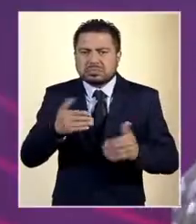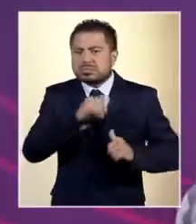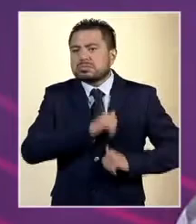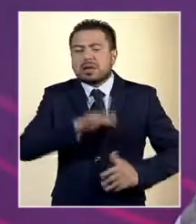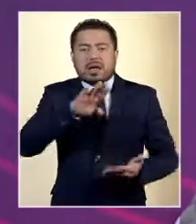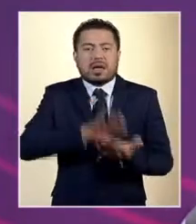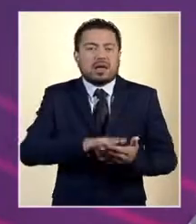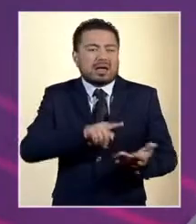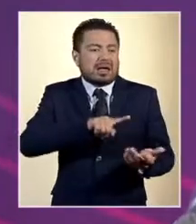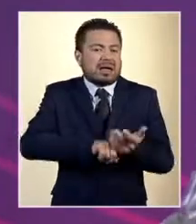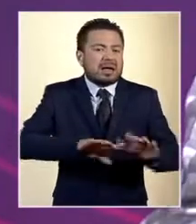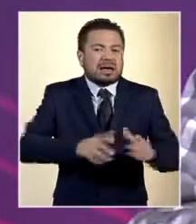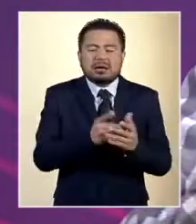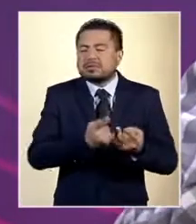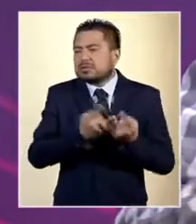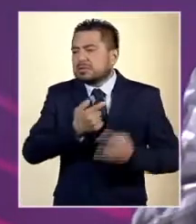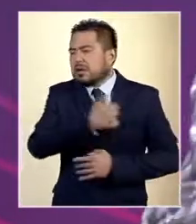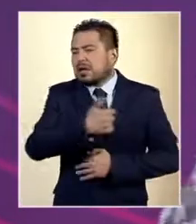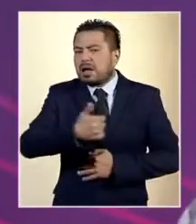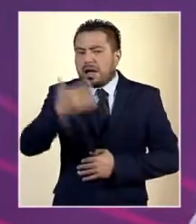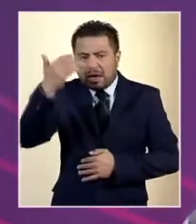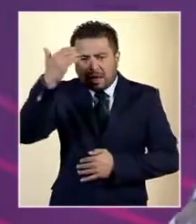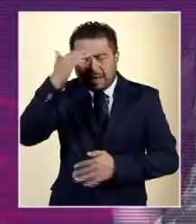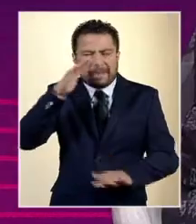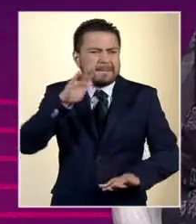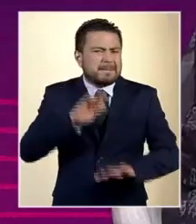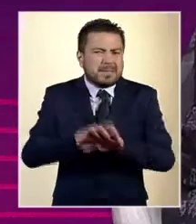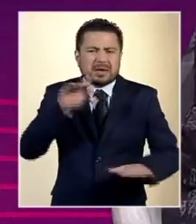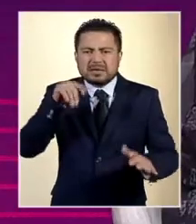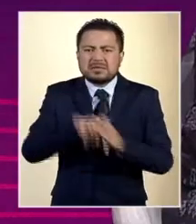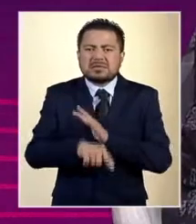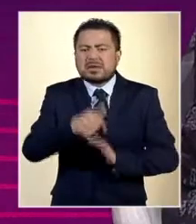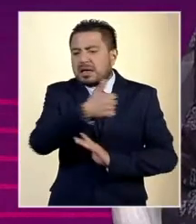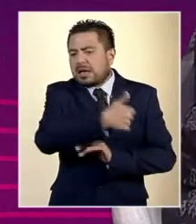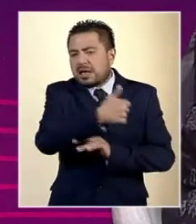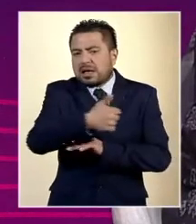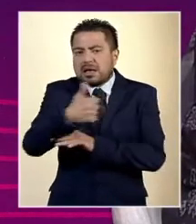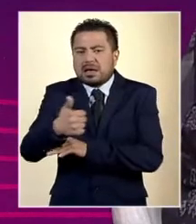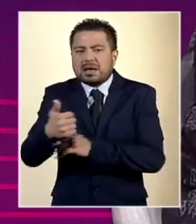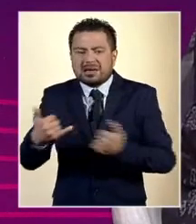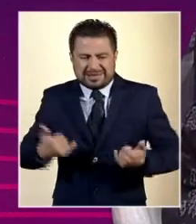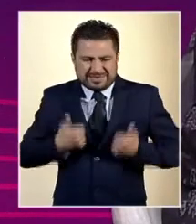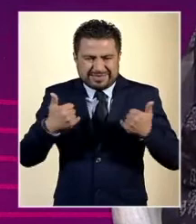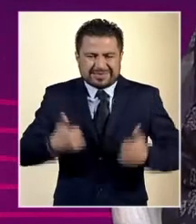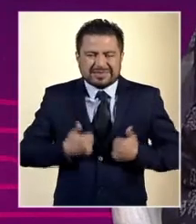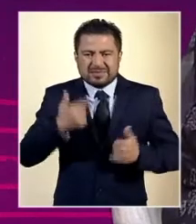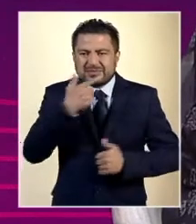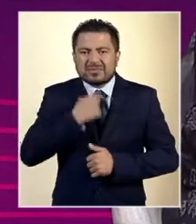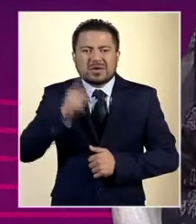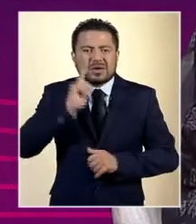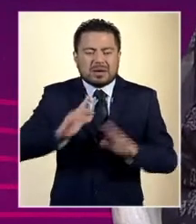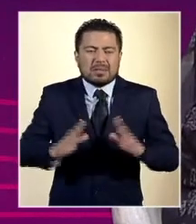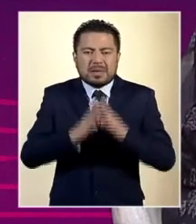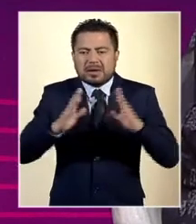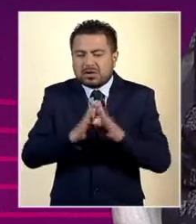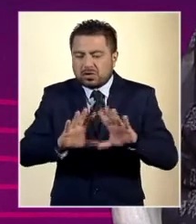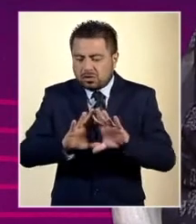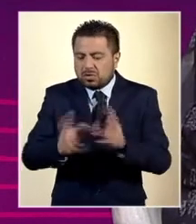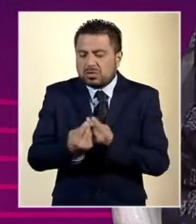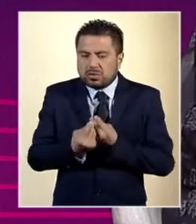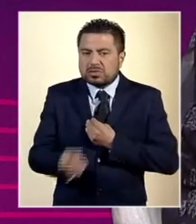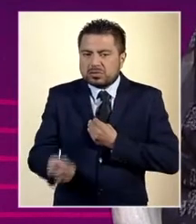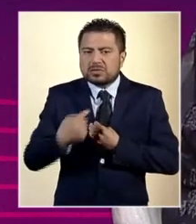ya un poco más a cada historia, conociendo ya más a cada chavo, a cada chava que participa con